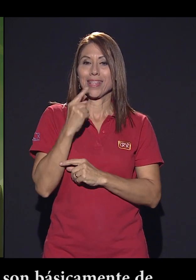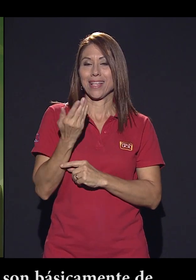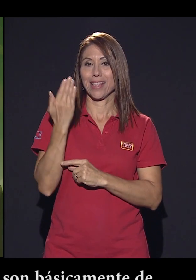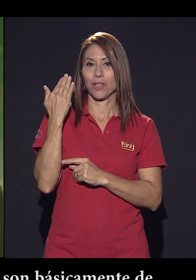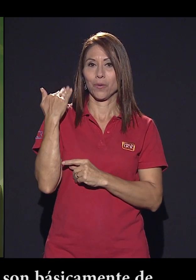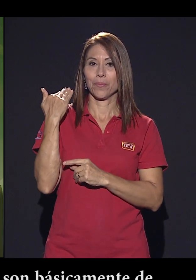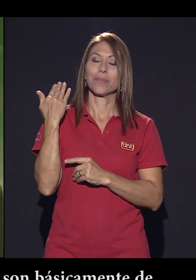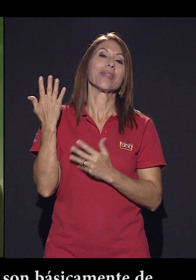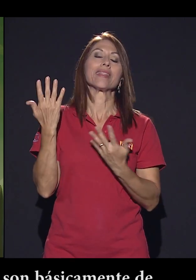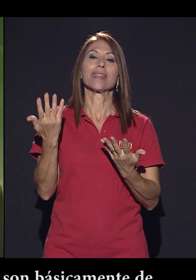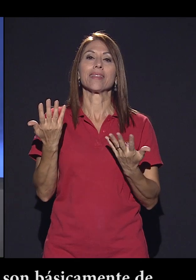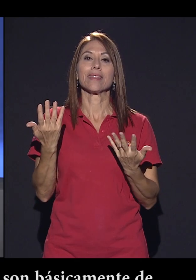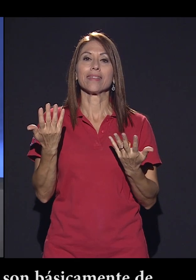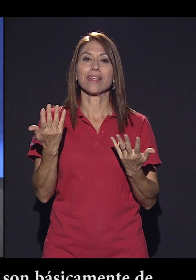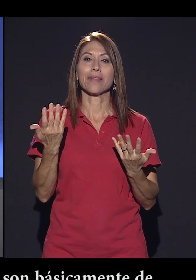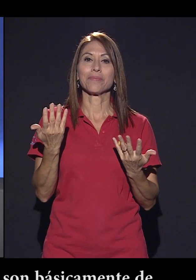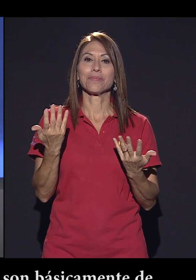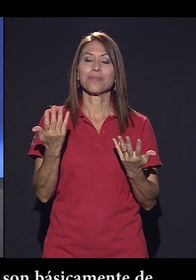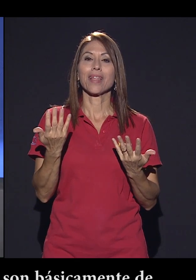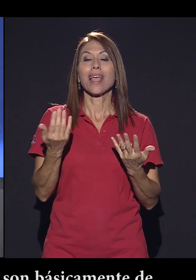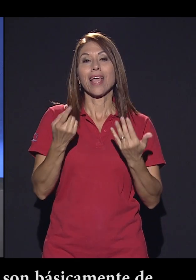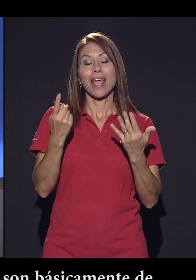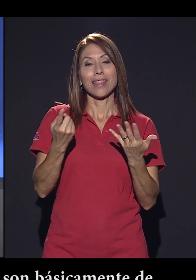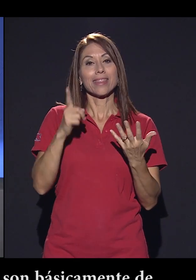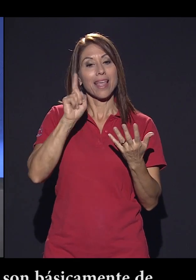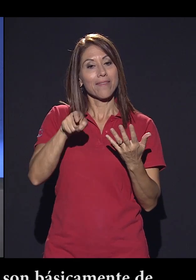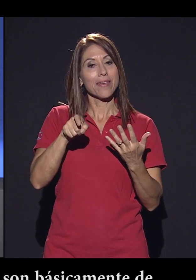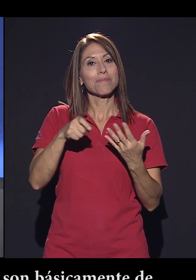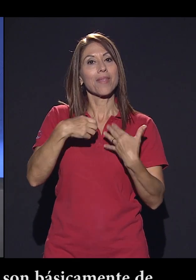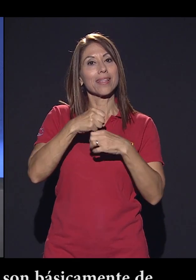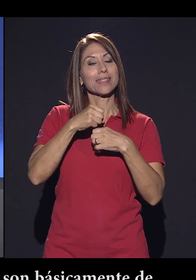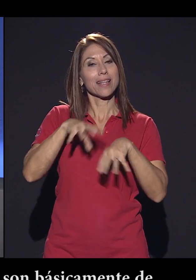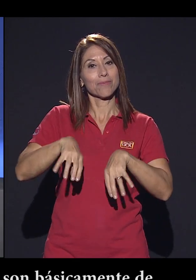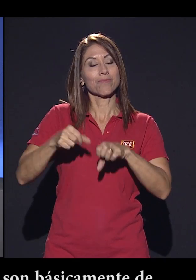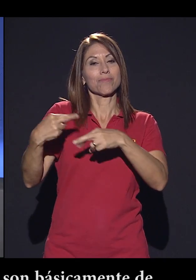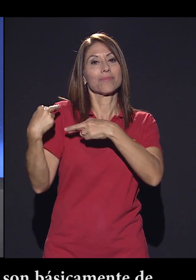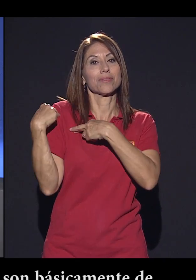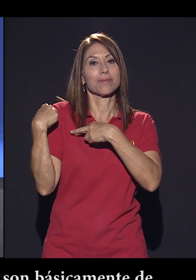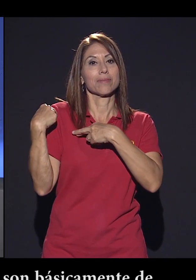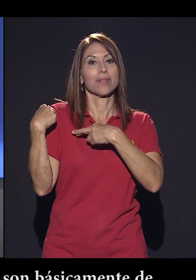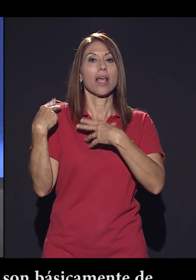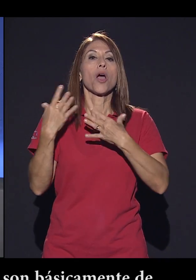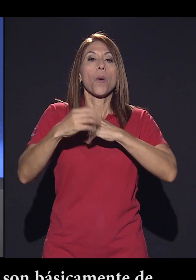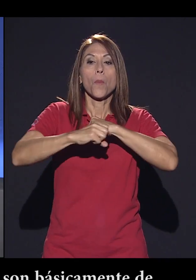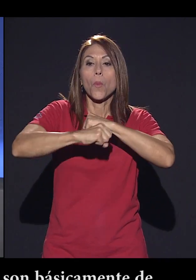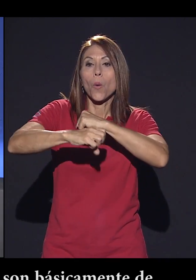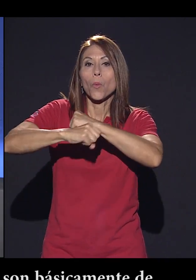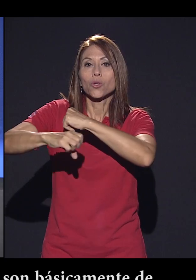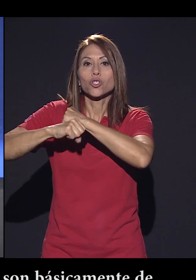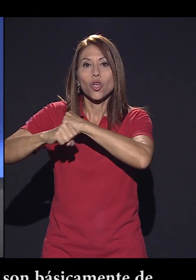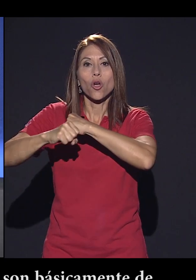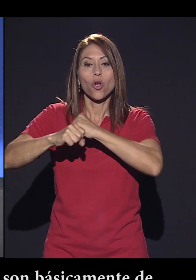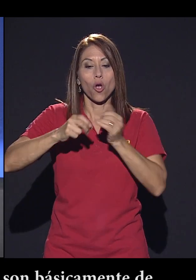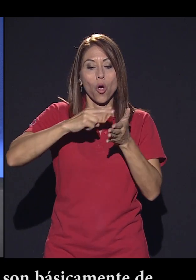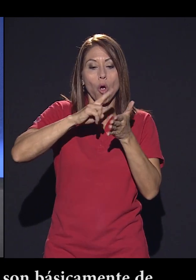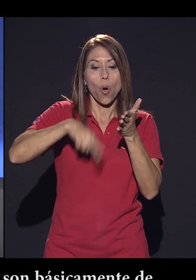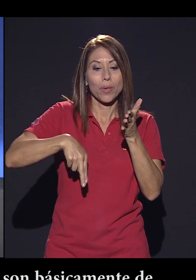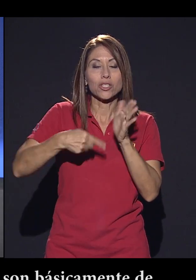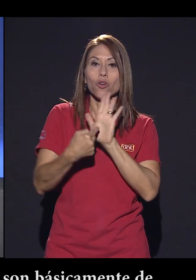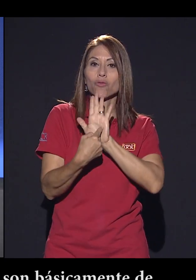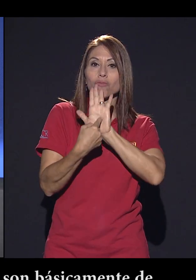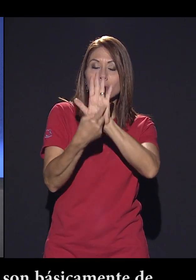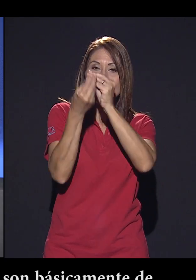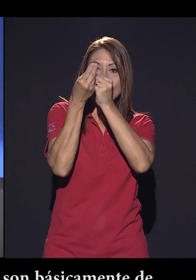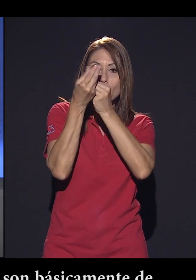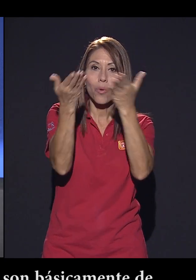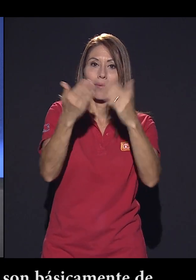anteriormente, son básicamente de promoción, dar a conocer la convención, de